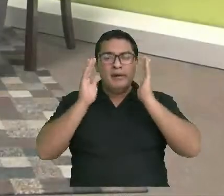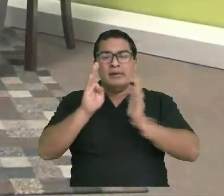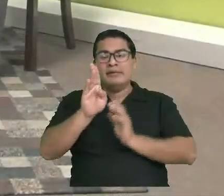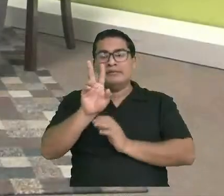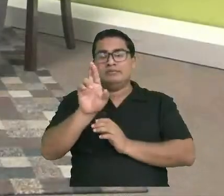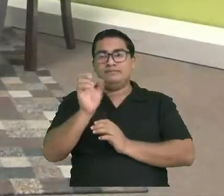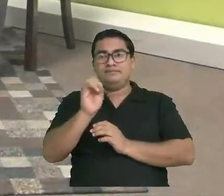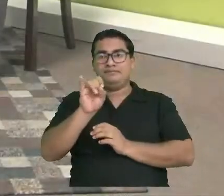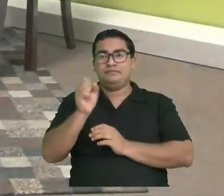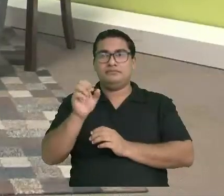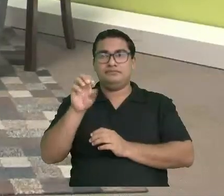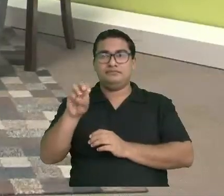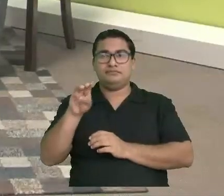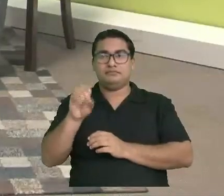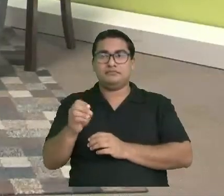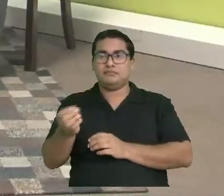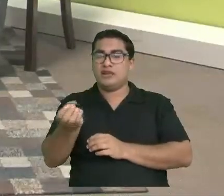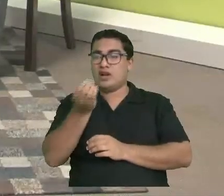comiendo carne asada.